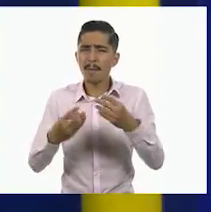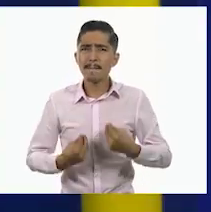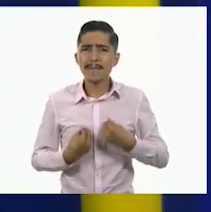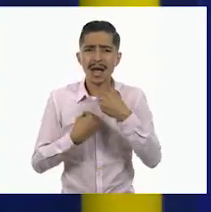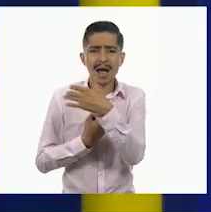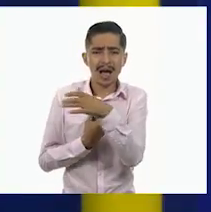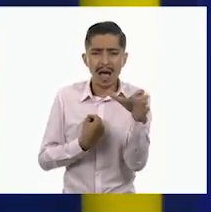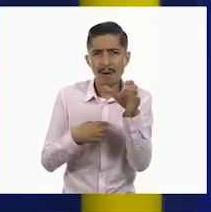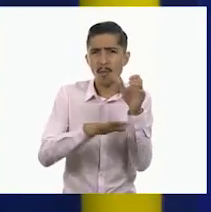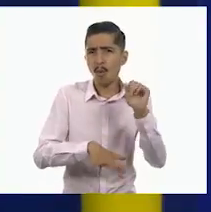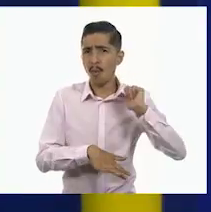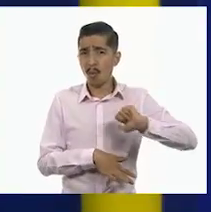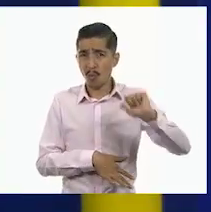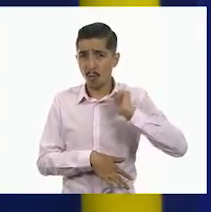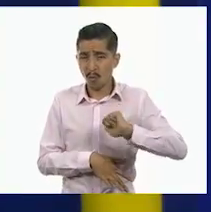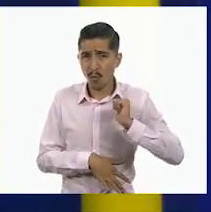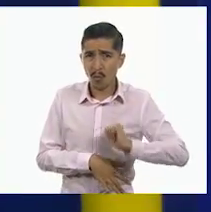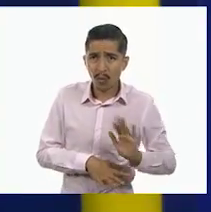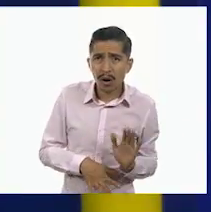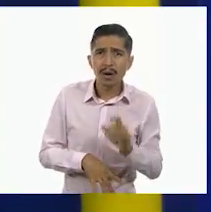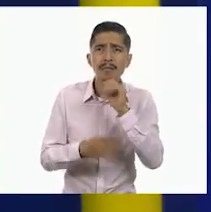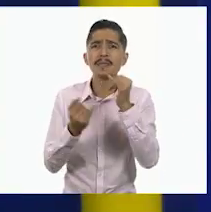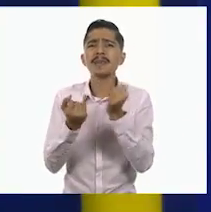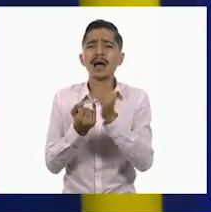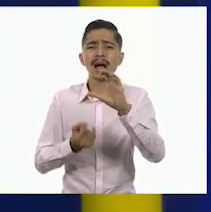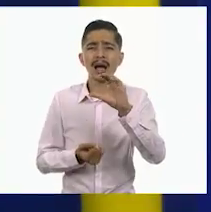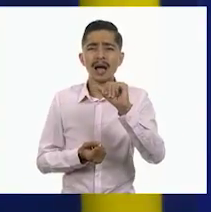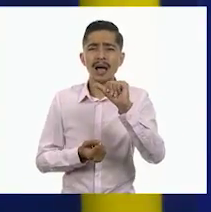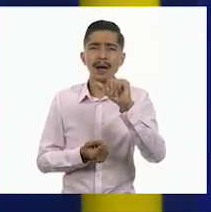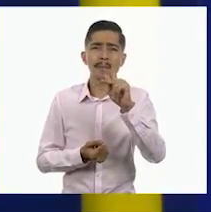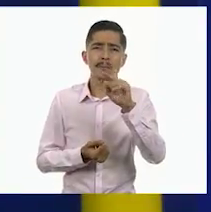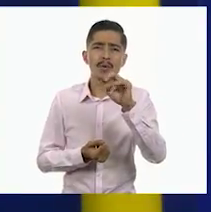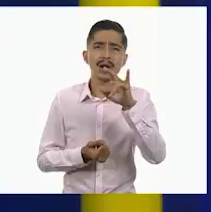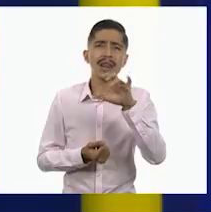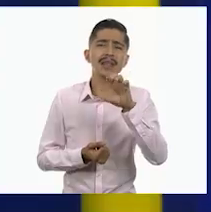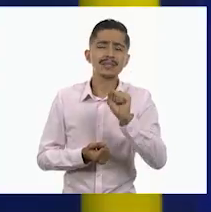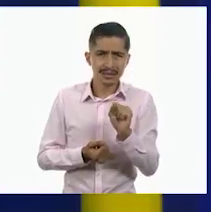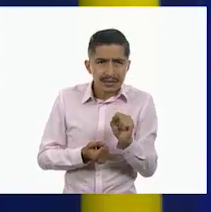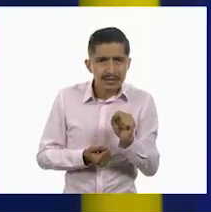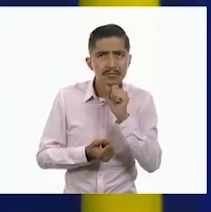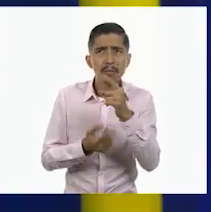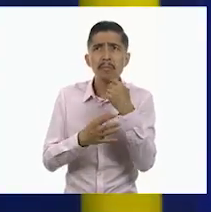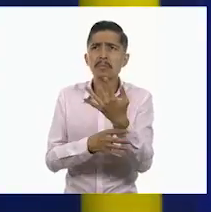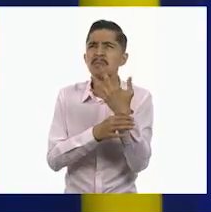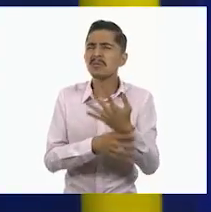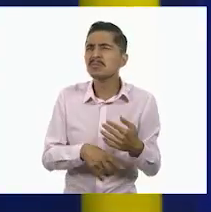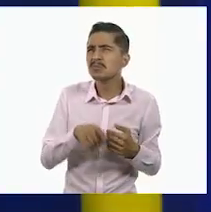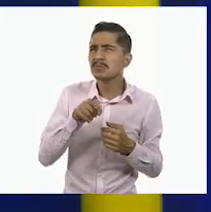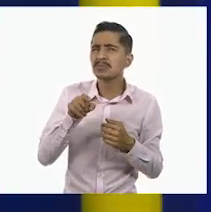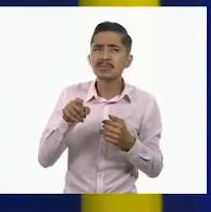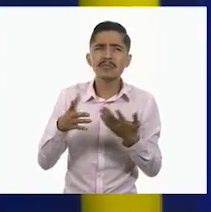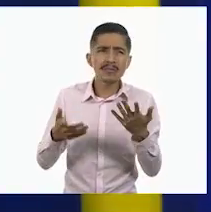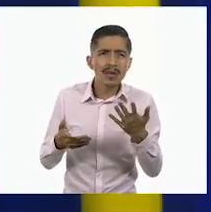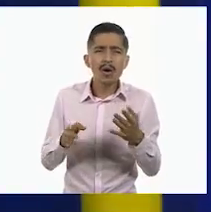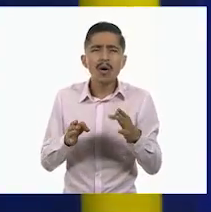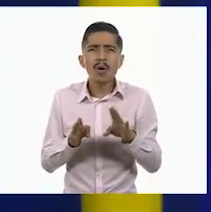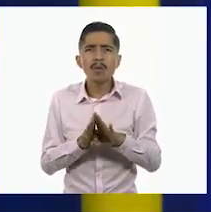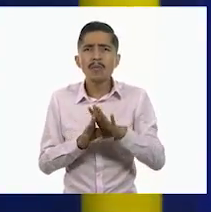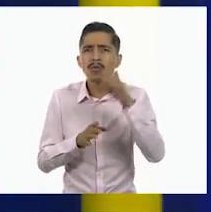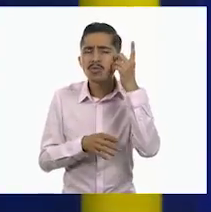el campo en esa época, menciona los caporales, menciona pues, El como duelo. ella, exacto,